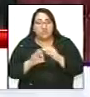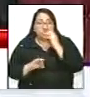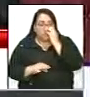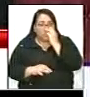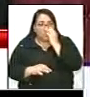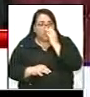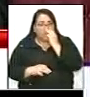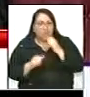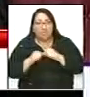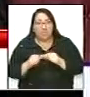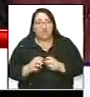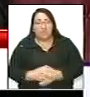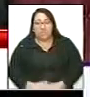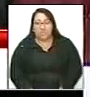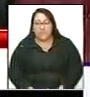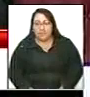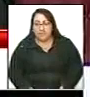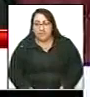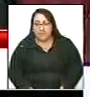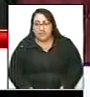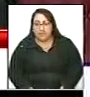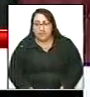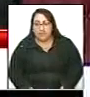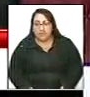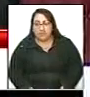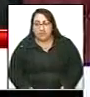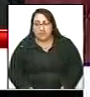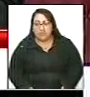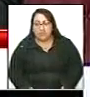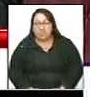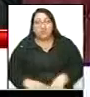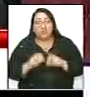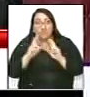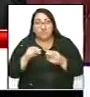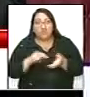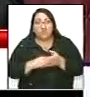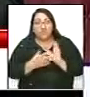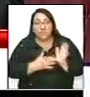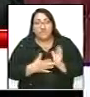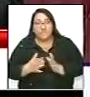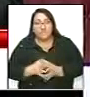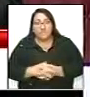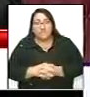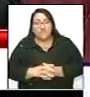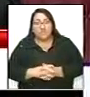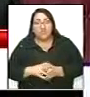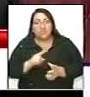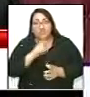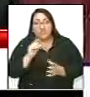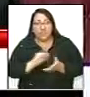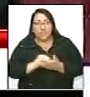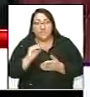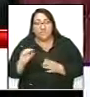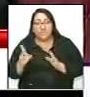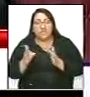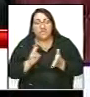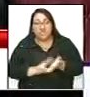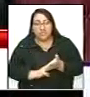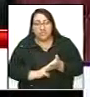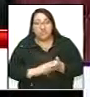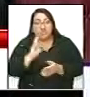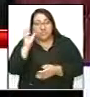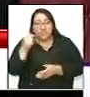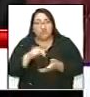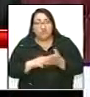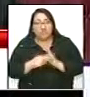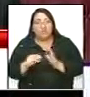cumpla con su razón de ser. Esa es la razón por la que se está planteando de que sea parte de la Defensoría. Es más, yo creo que debería